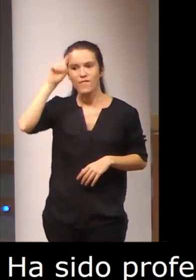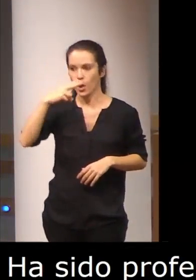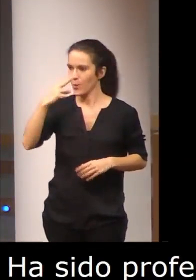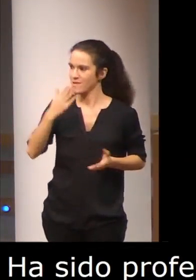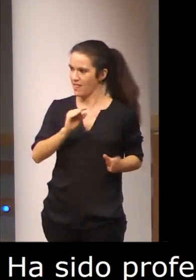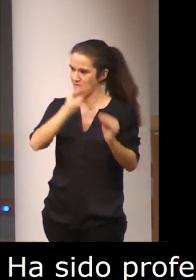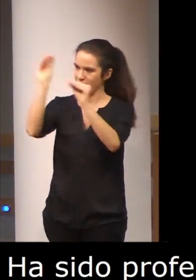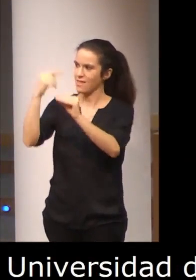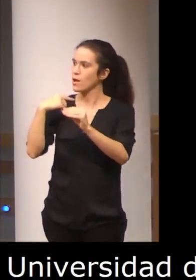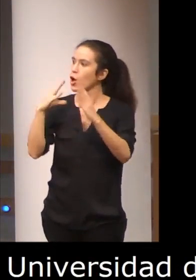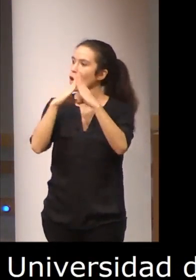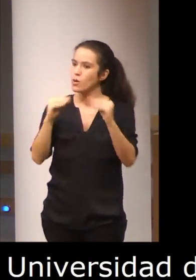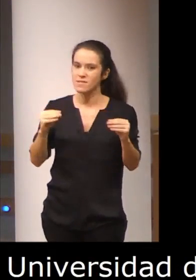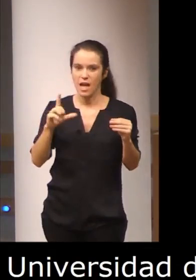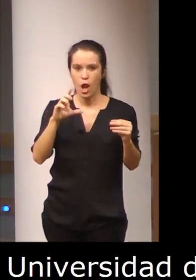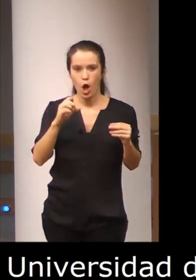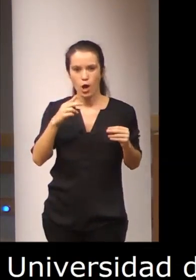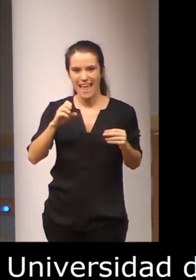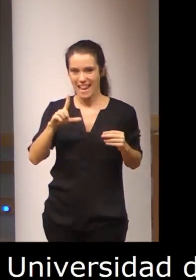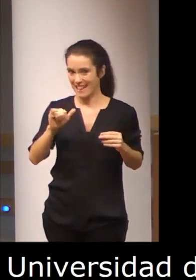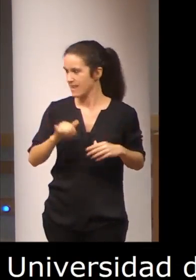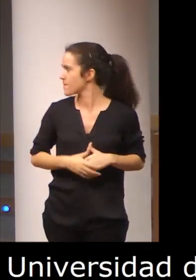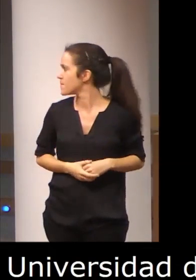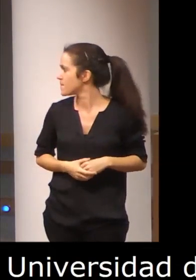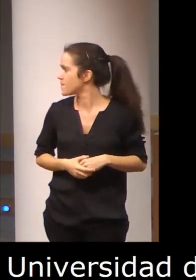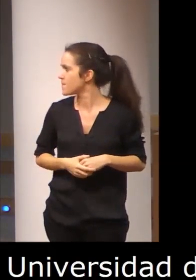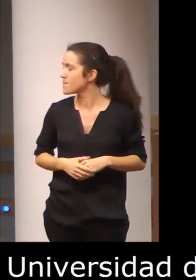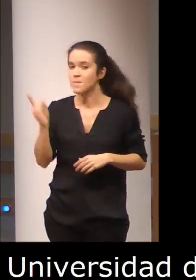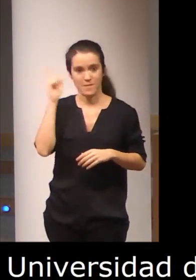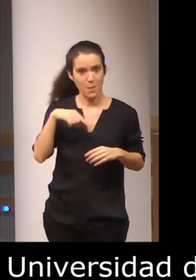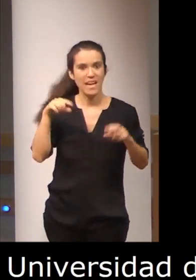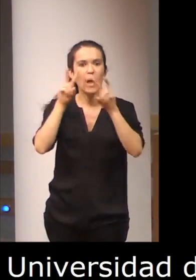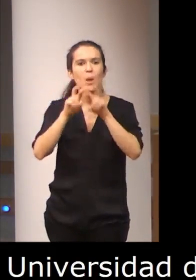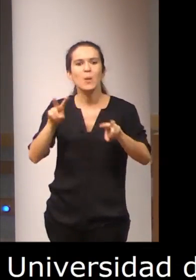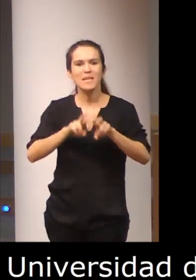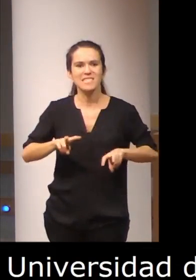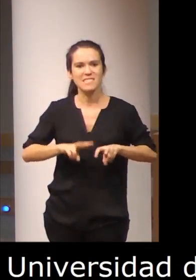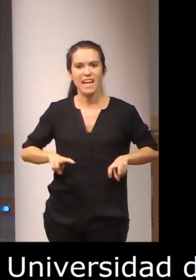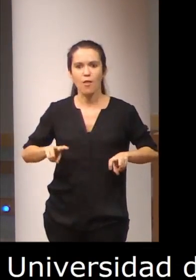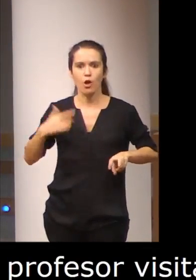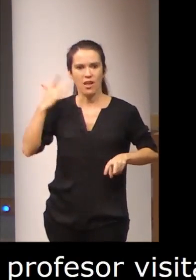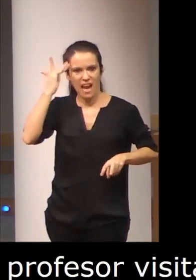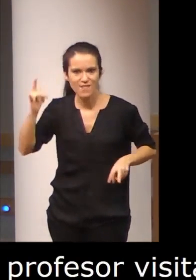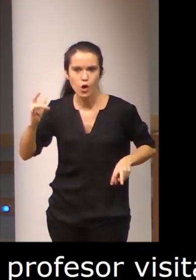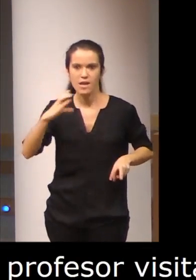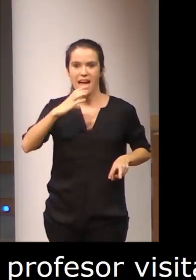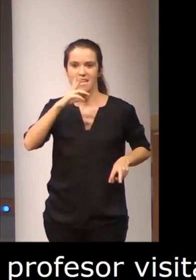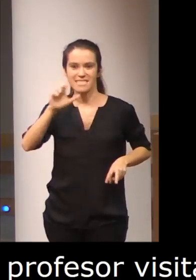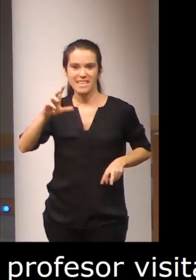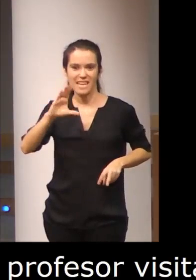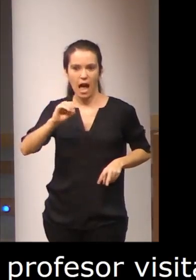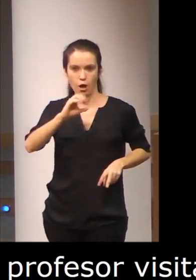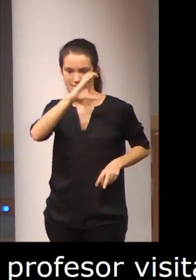la Universidad de Brunei, ha sido investigador en California, en Chicago y en